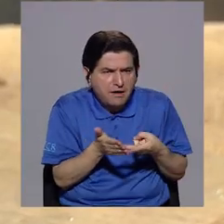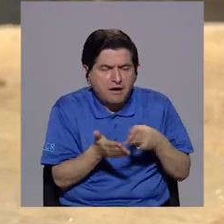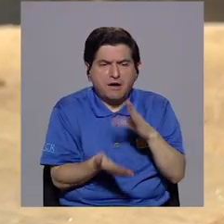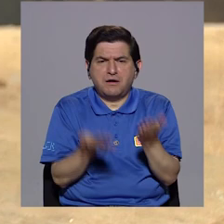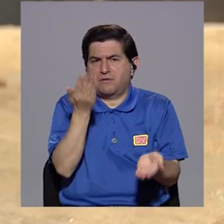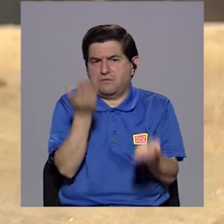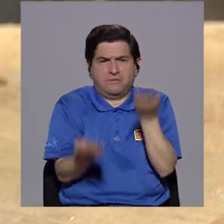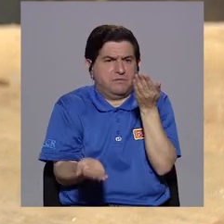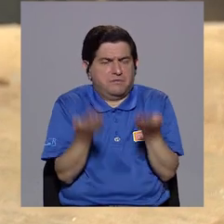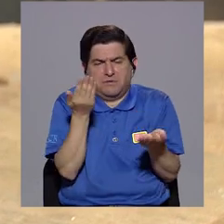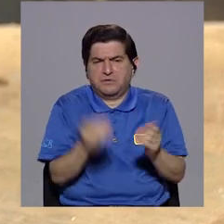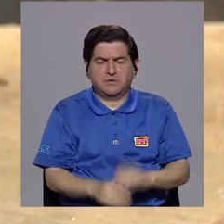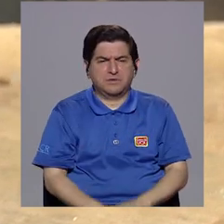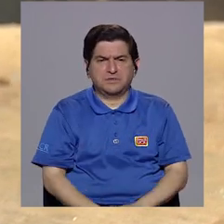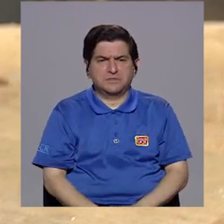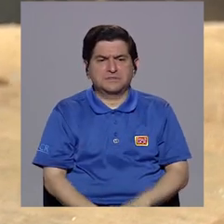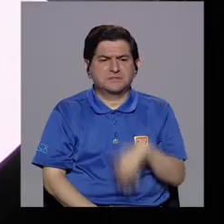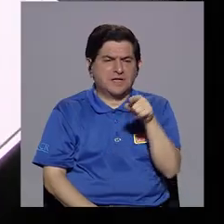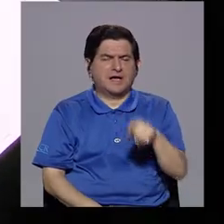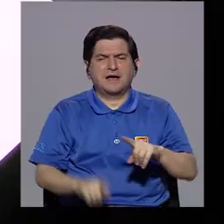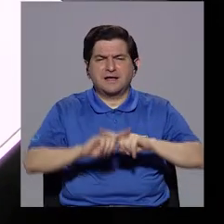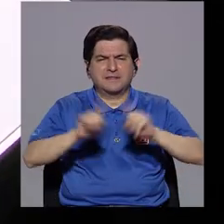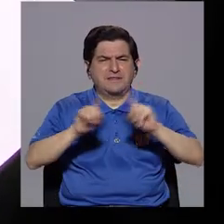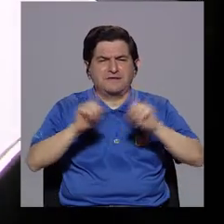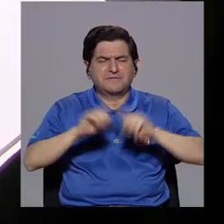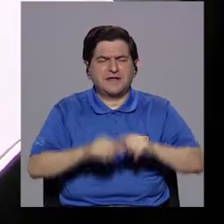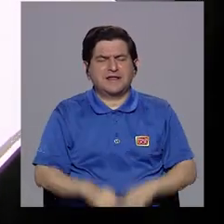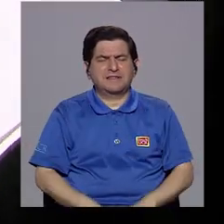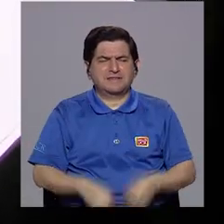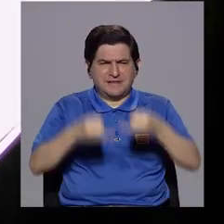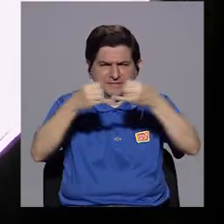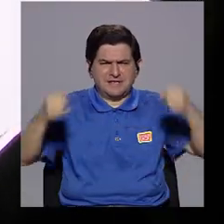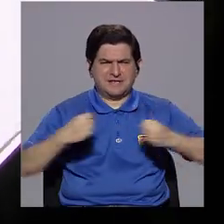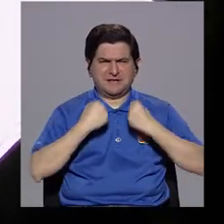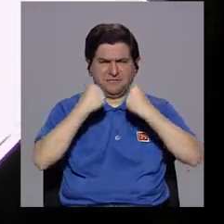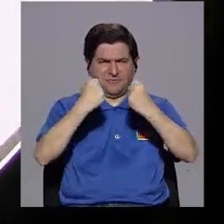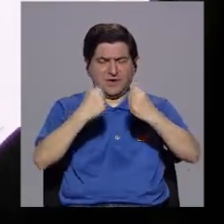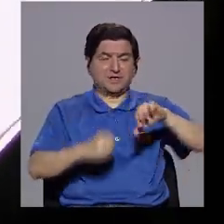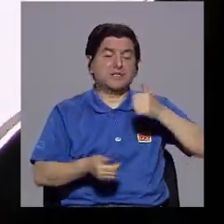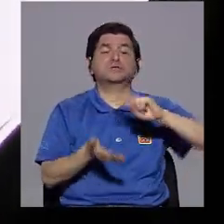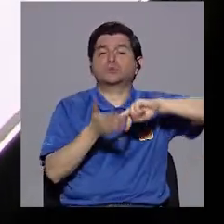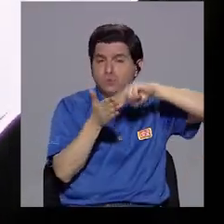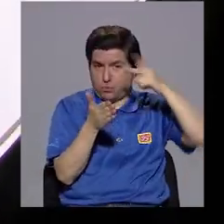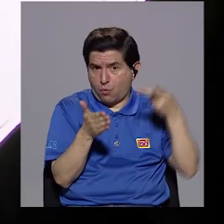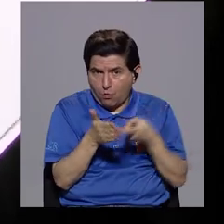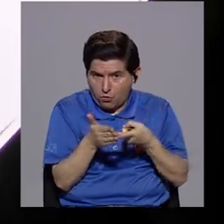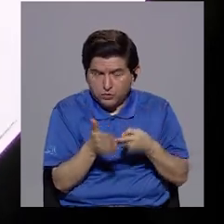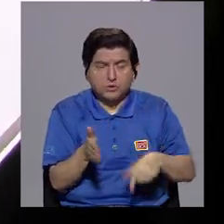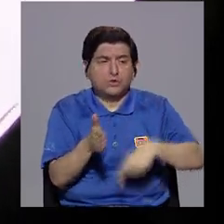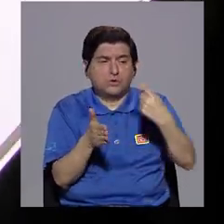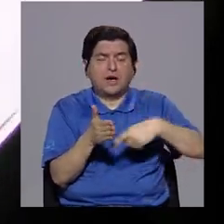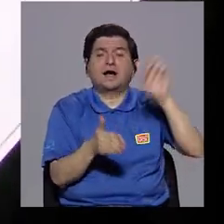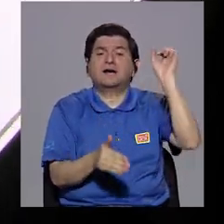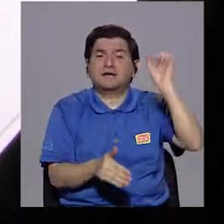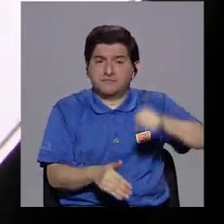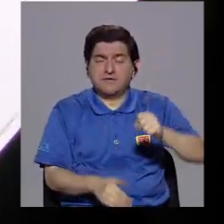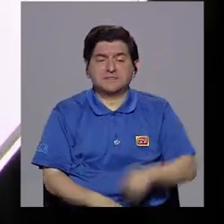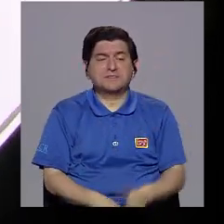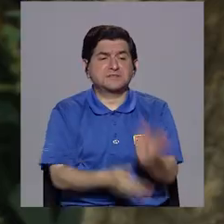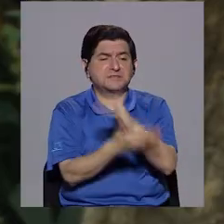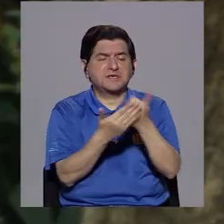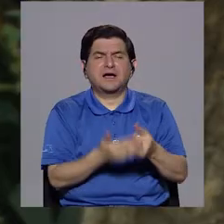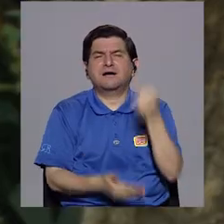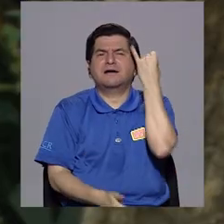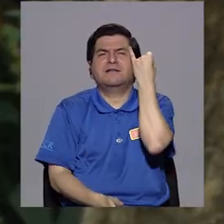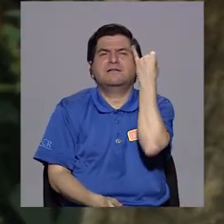uh-huh. mostrar, ¿verdad?, como líneas muy, muy fuertes significa otra cosa. Y a veces sí nos pueden